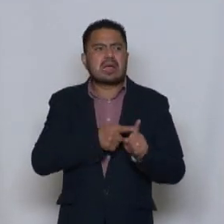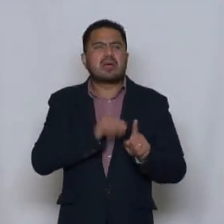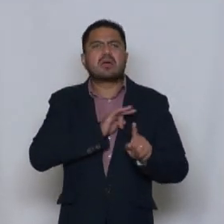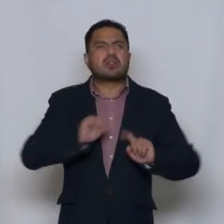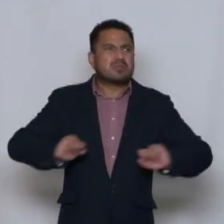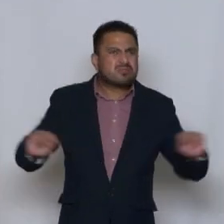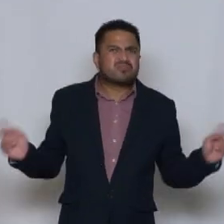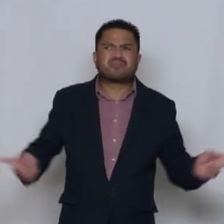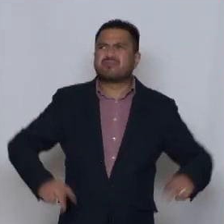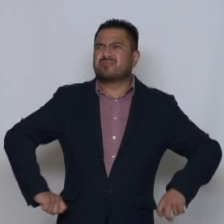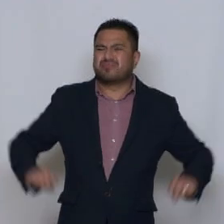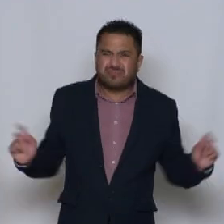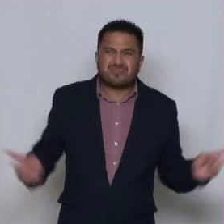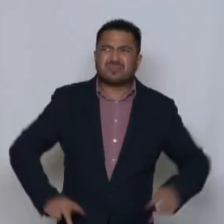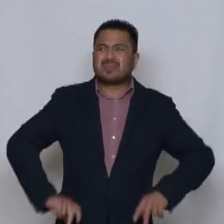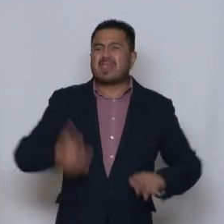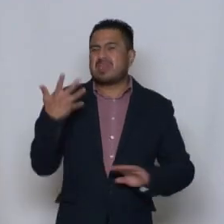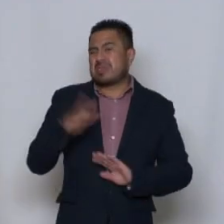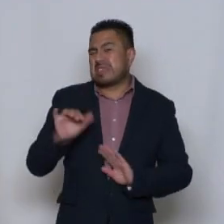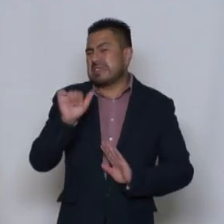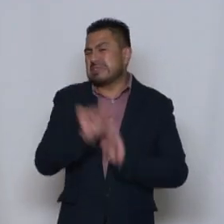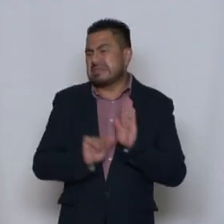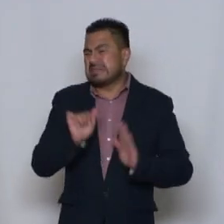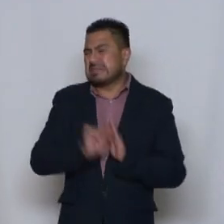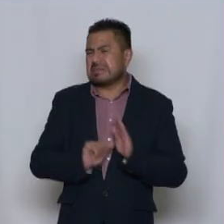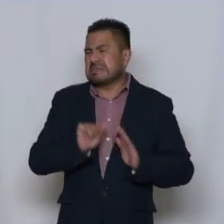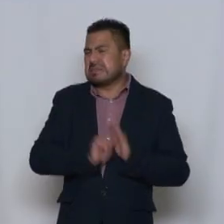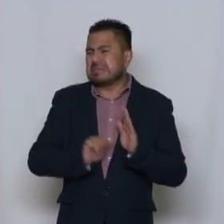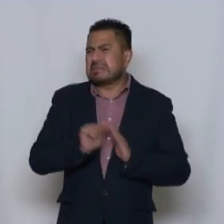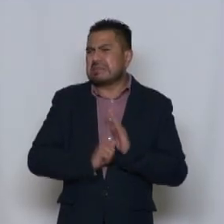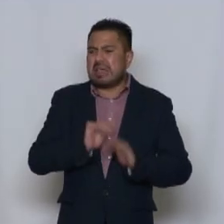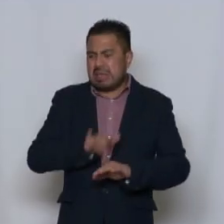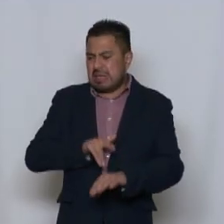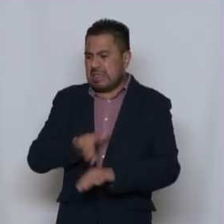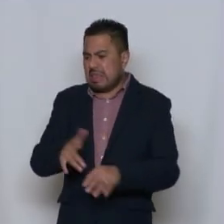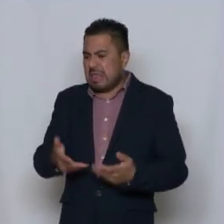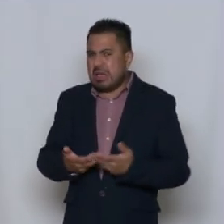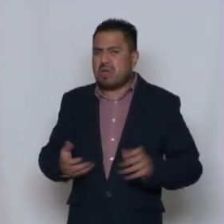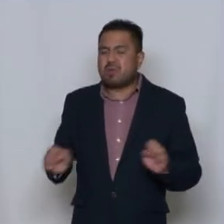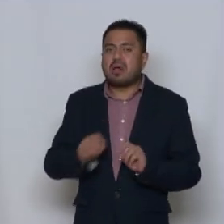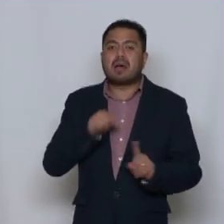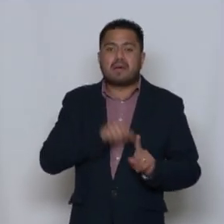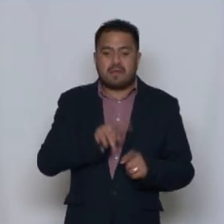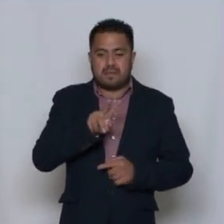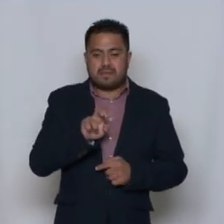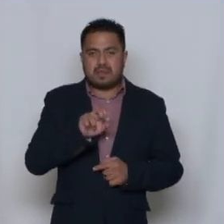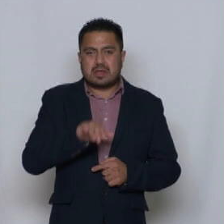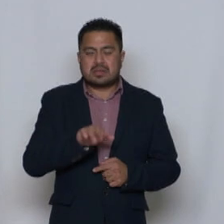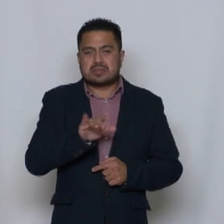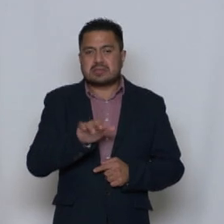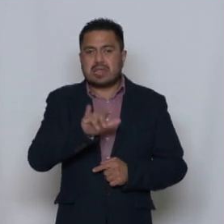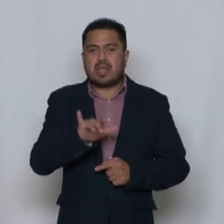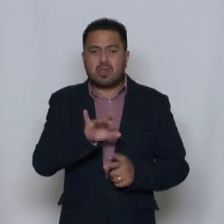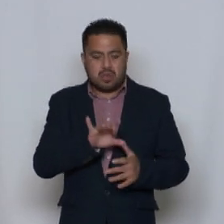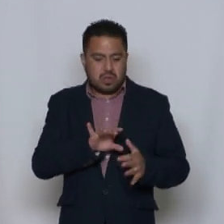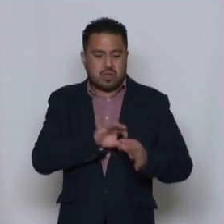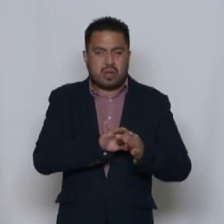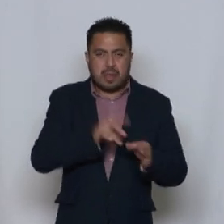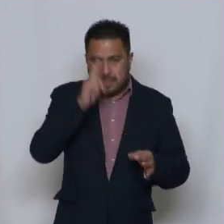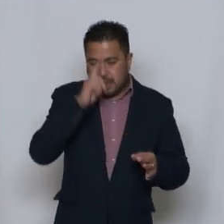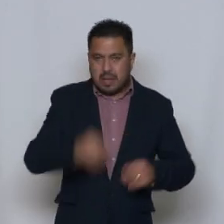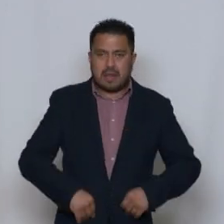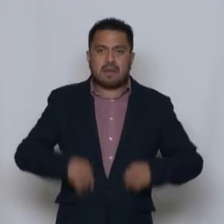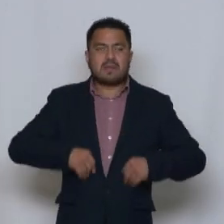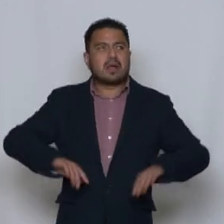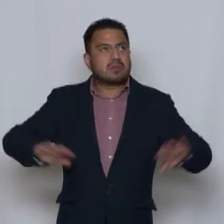por 10 meses consecutivos sin pisar tierra? Bueno, en general los vencejos pues están adaptados para la vida